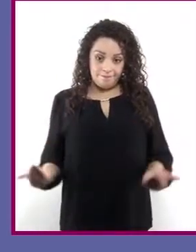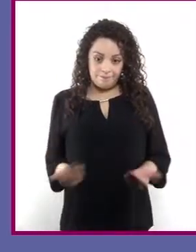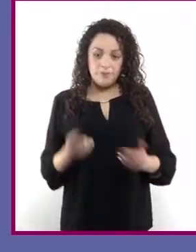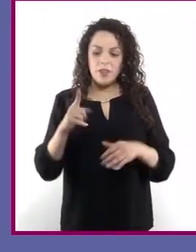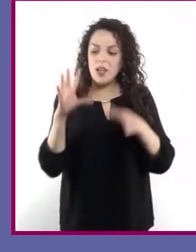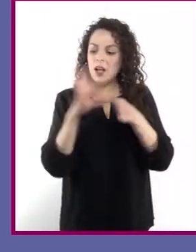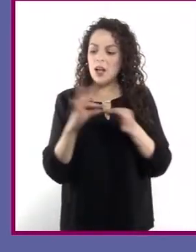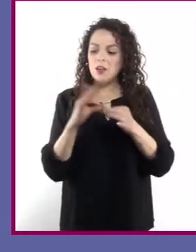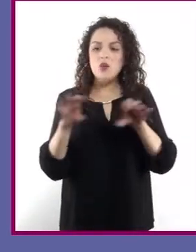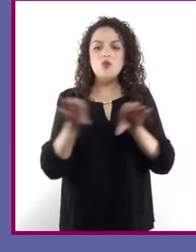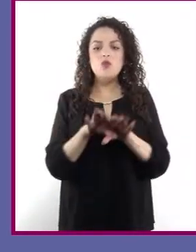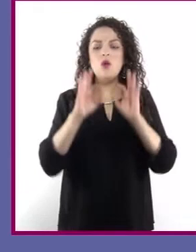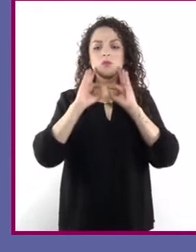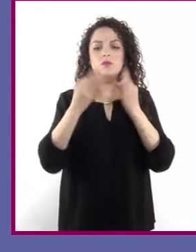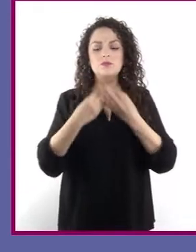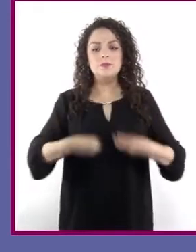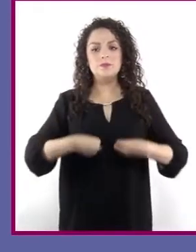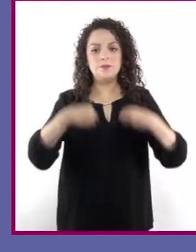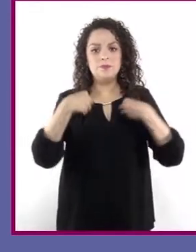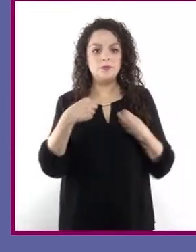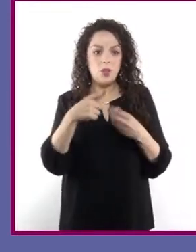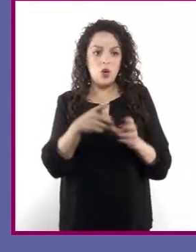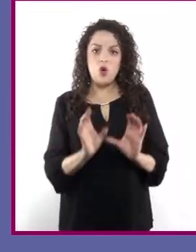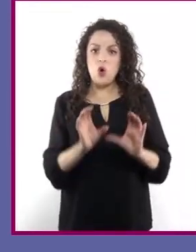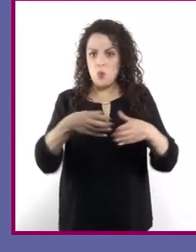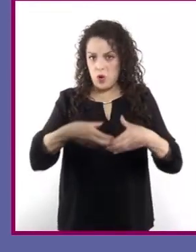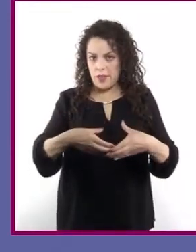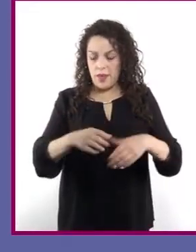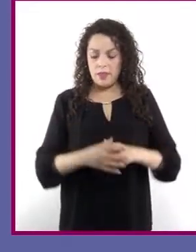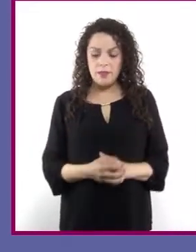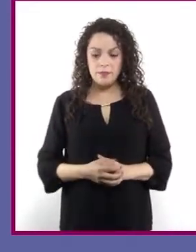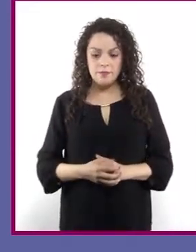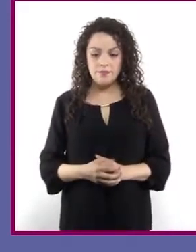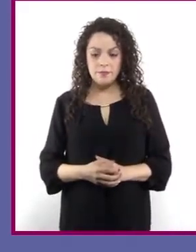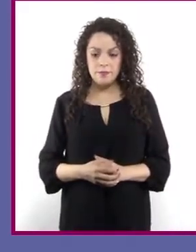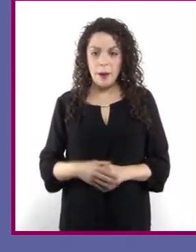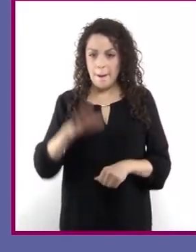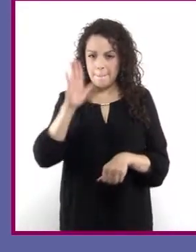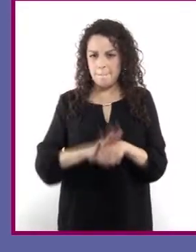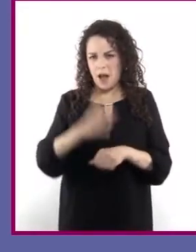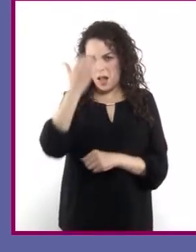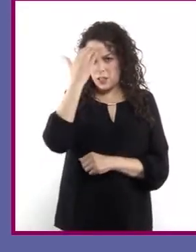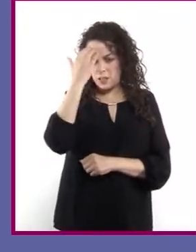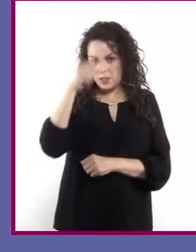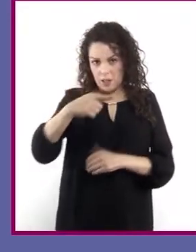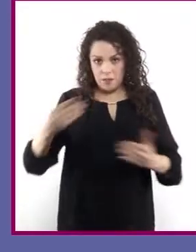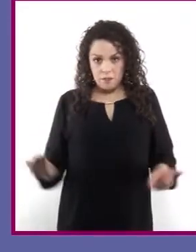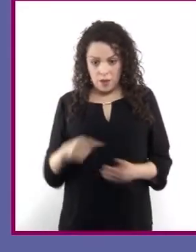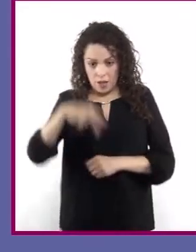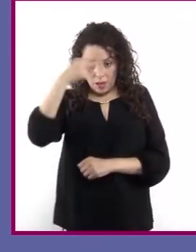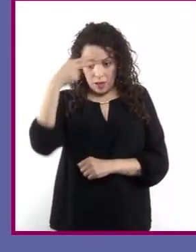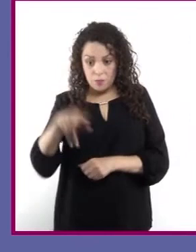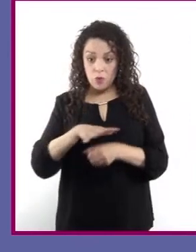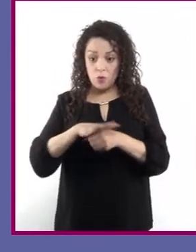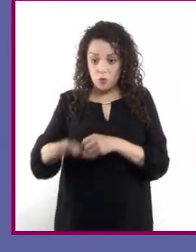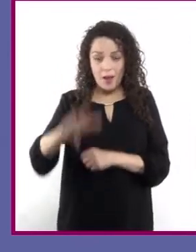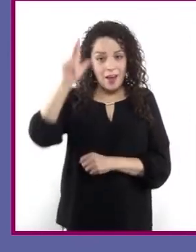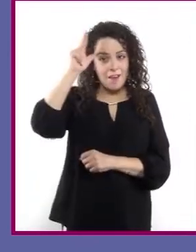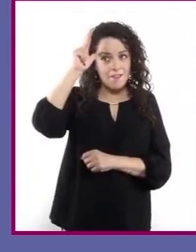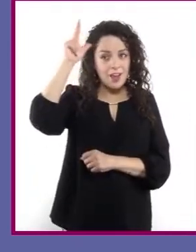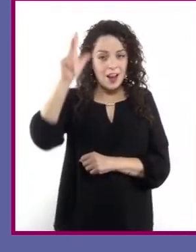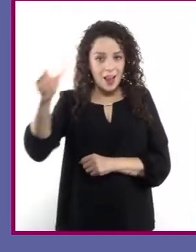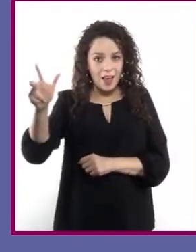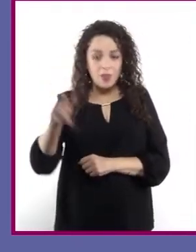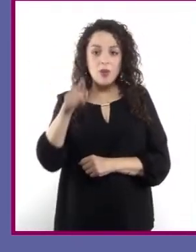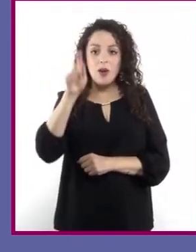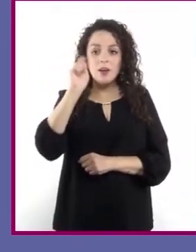las formas de vivir de una comunidad. Una de las danzas más representativas de México es la danza del venado, que